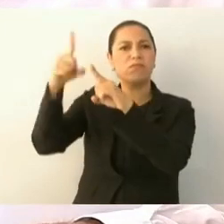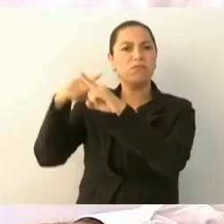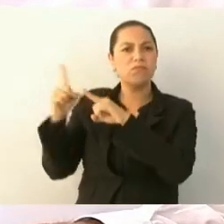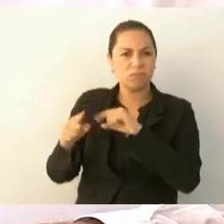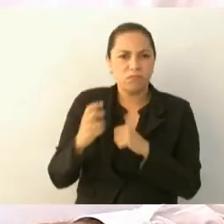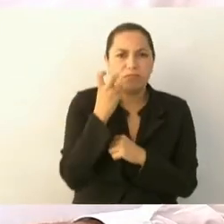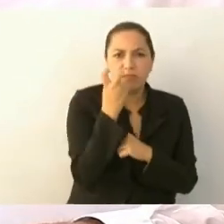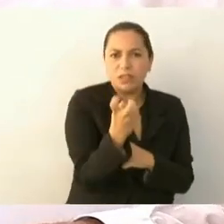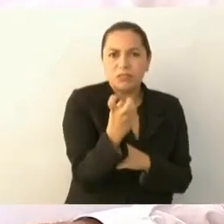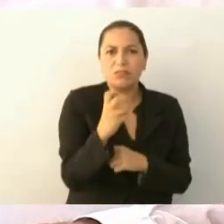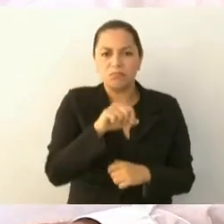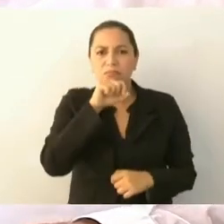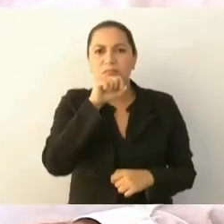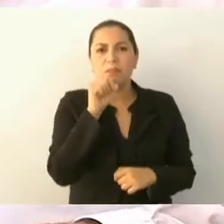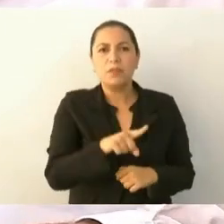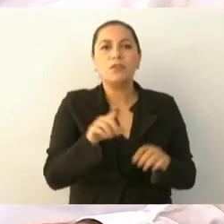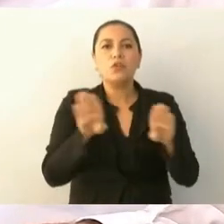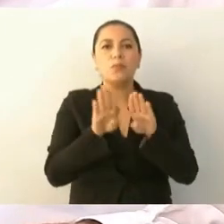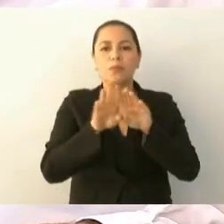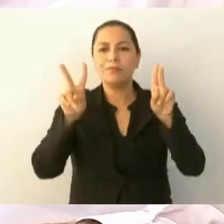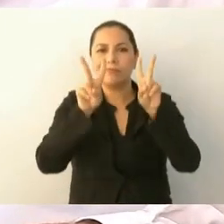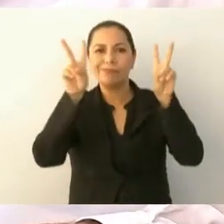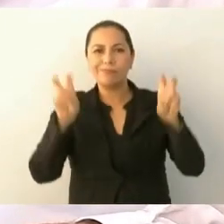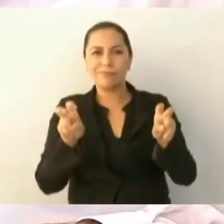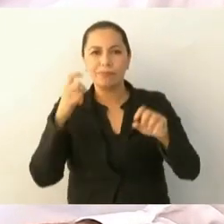esto también nos da prestigio